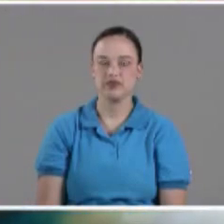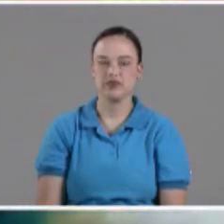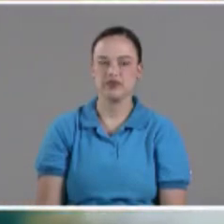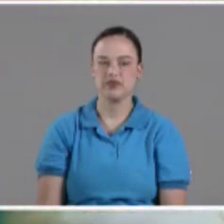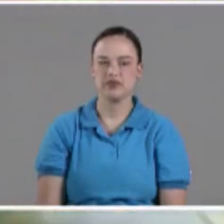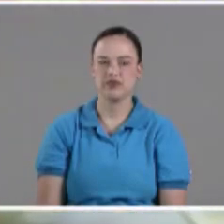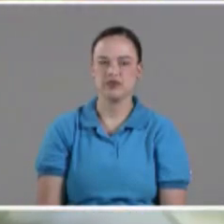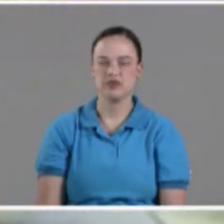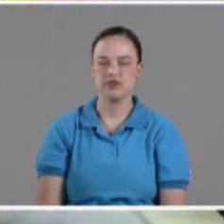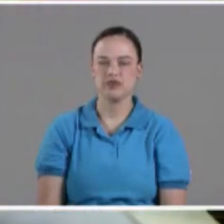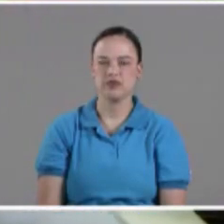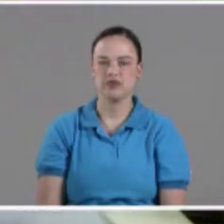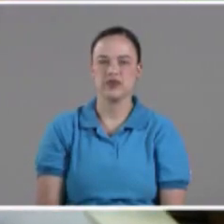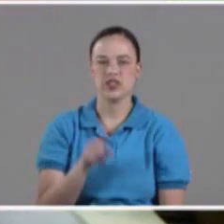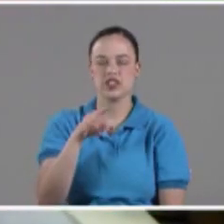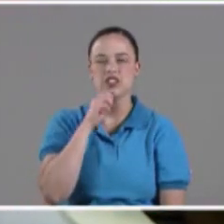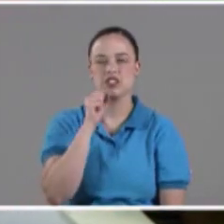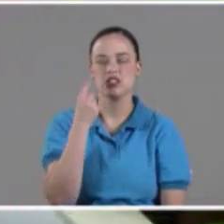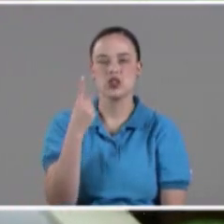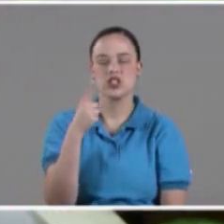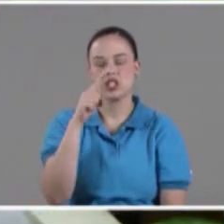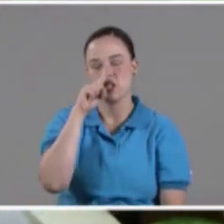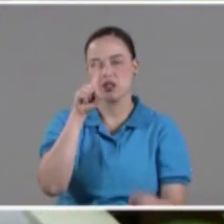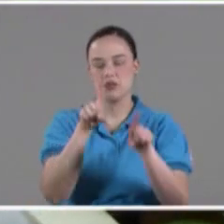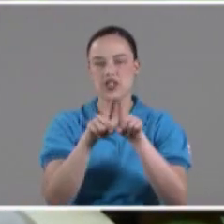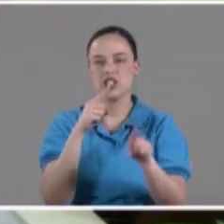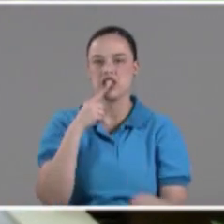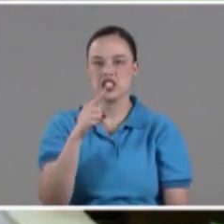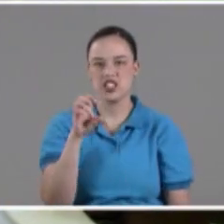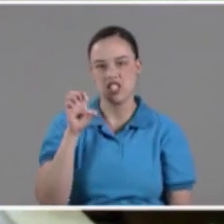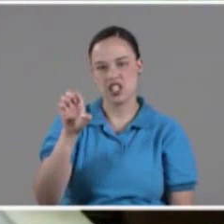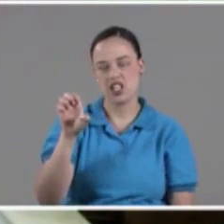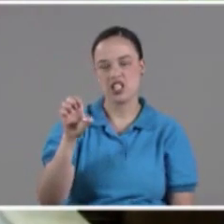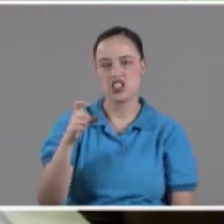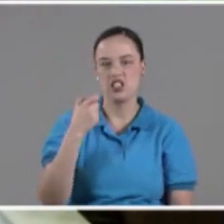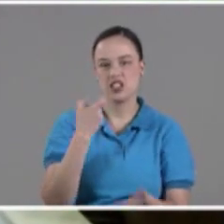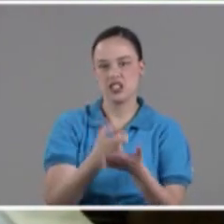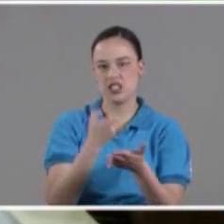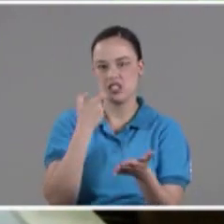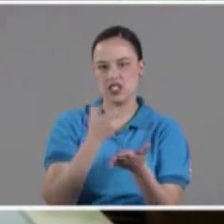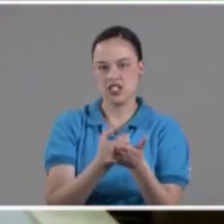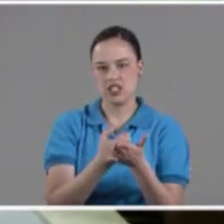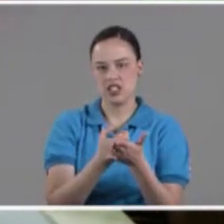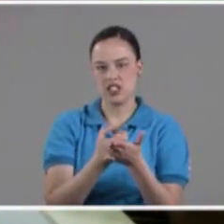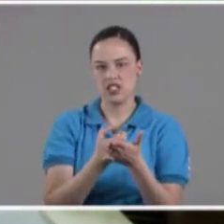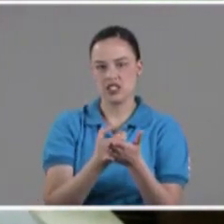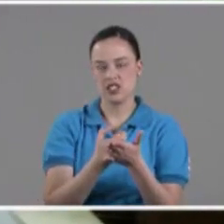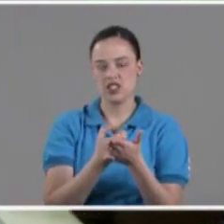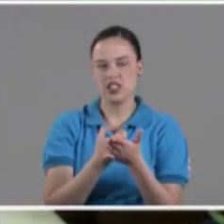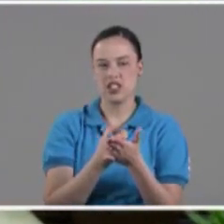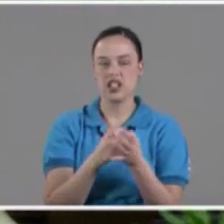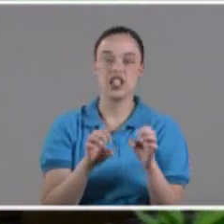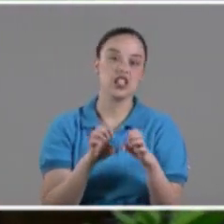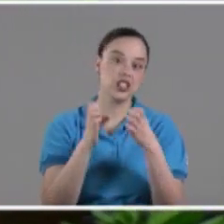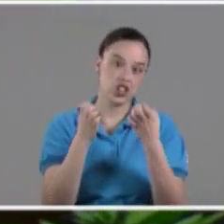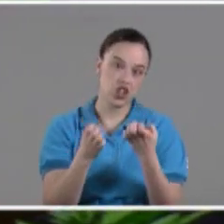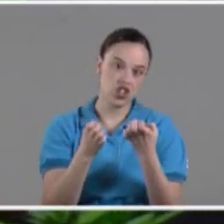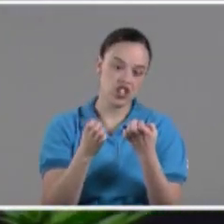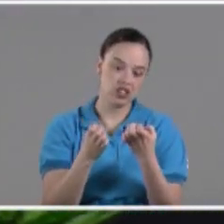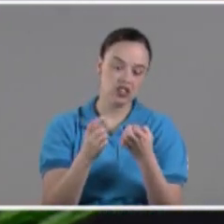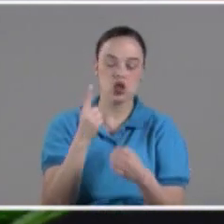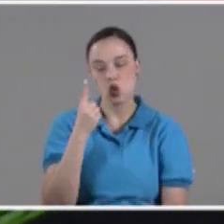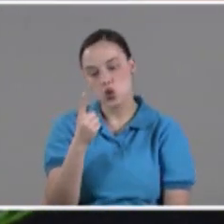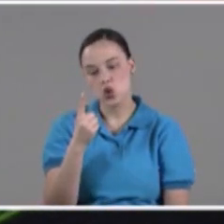bueno esa es una pero también dice El engaño de la riquezas entonces la